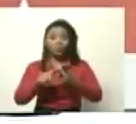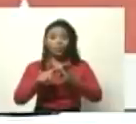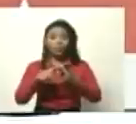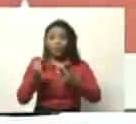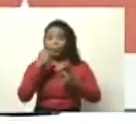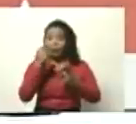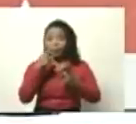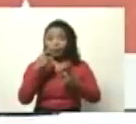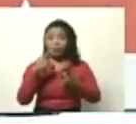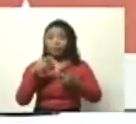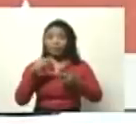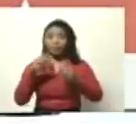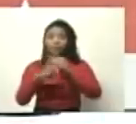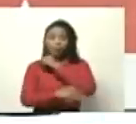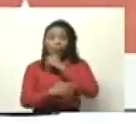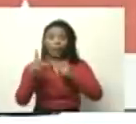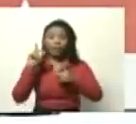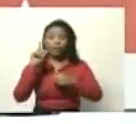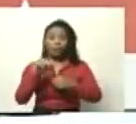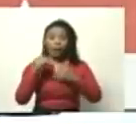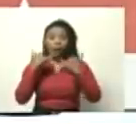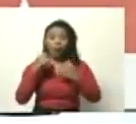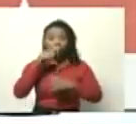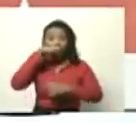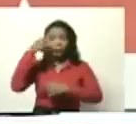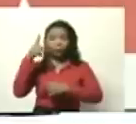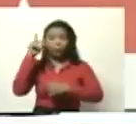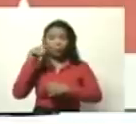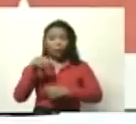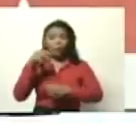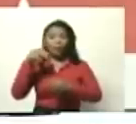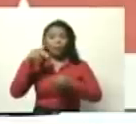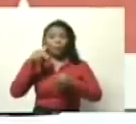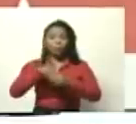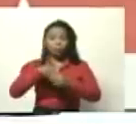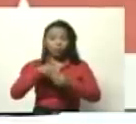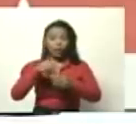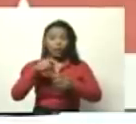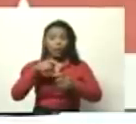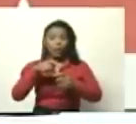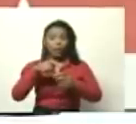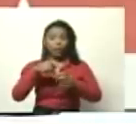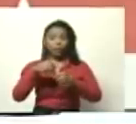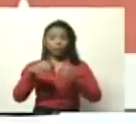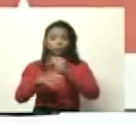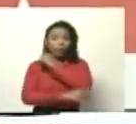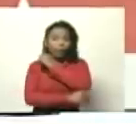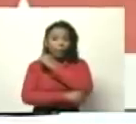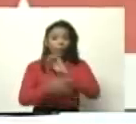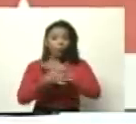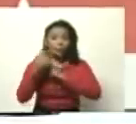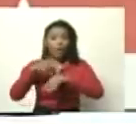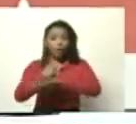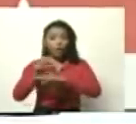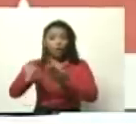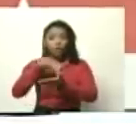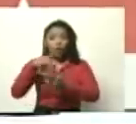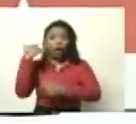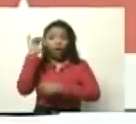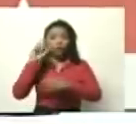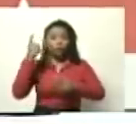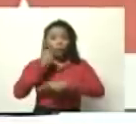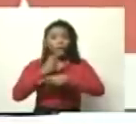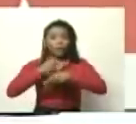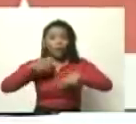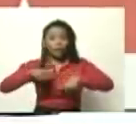las mafias de la chatarra ahora. es el gobierno nacional el único que tiene competencia en este